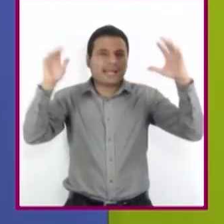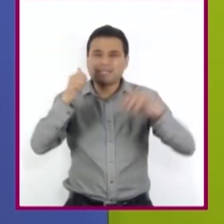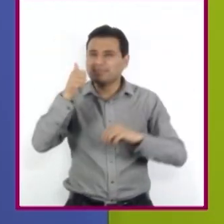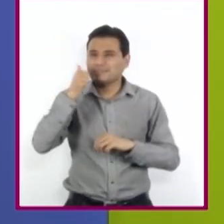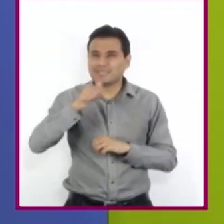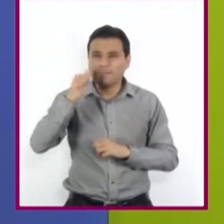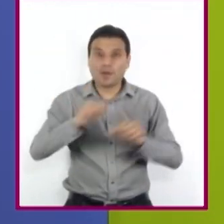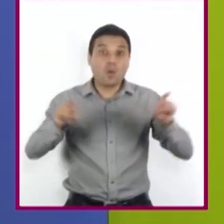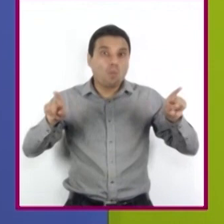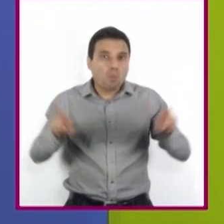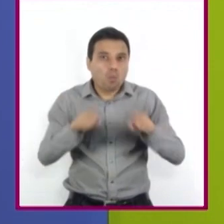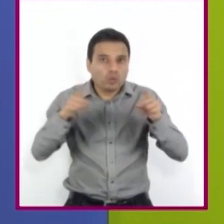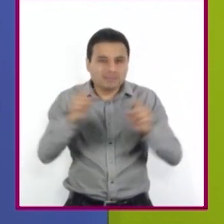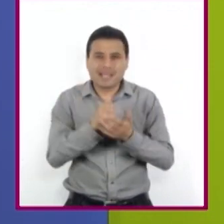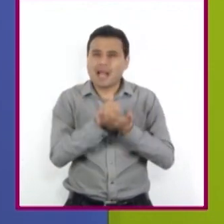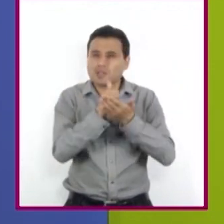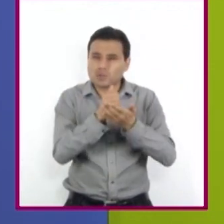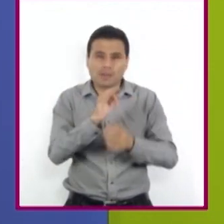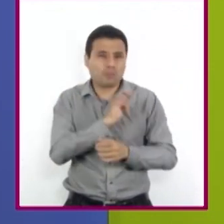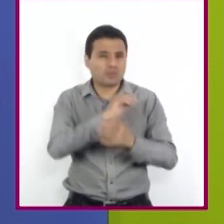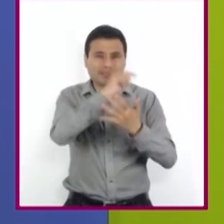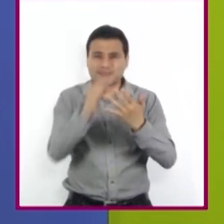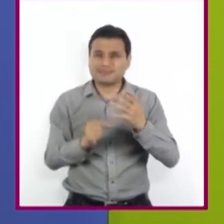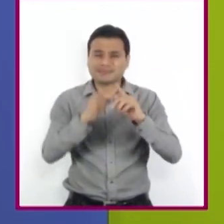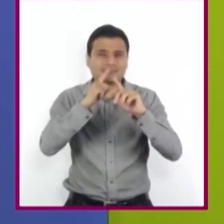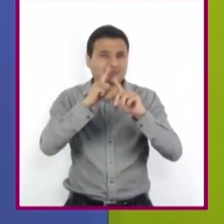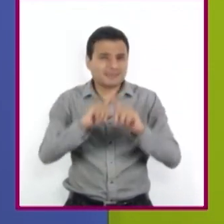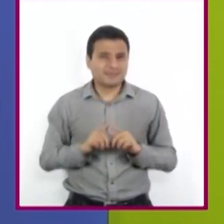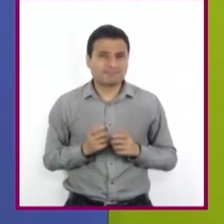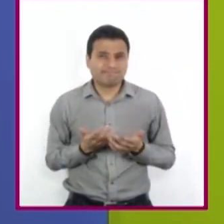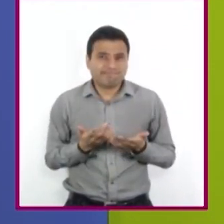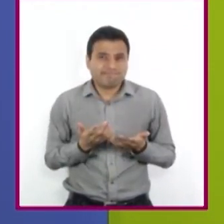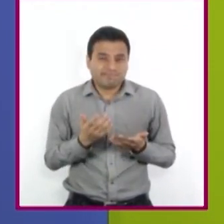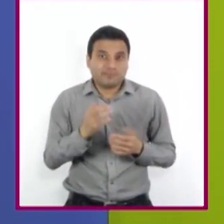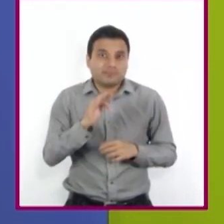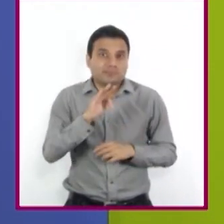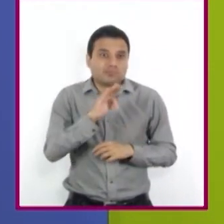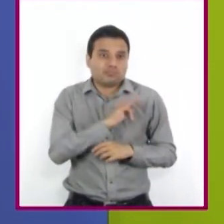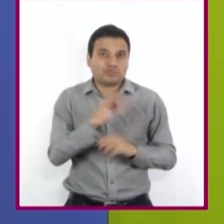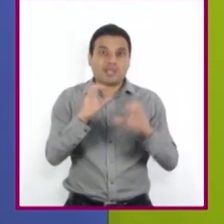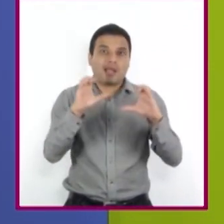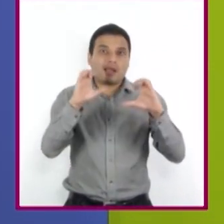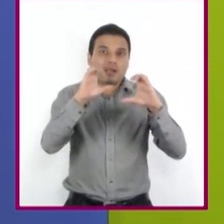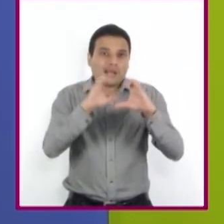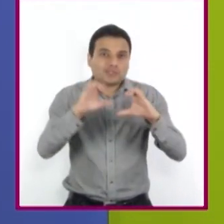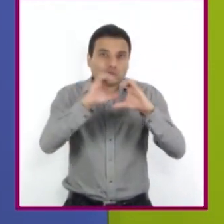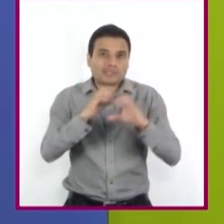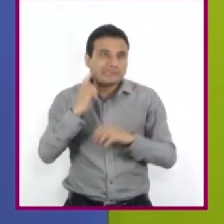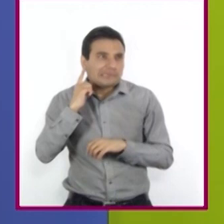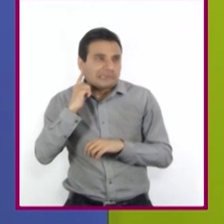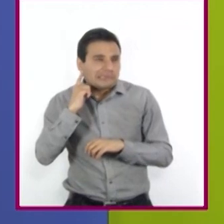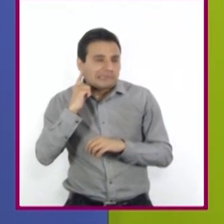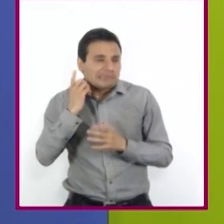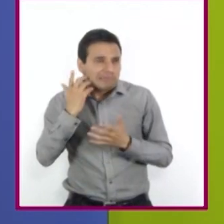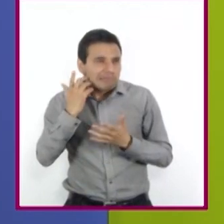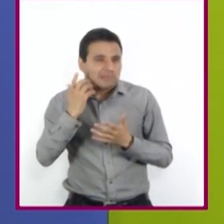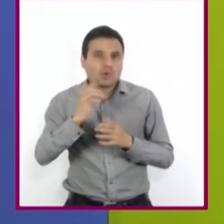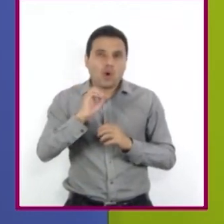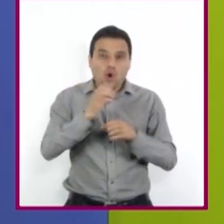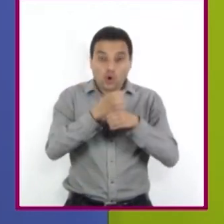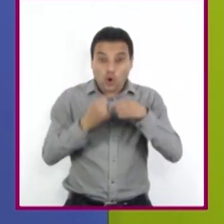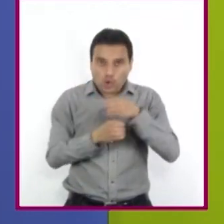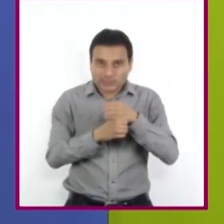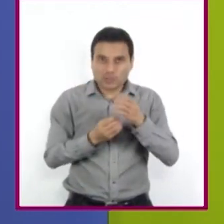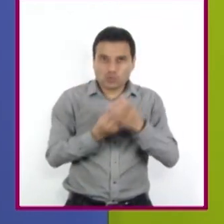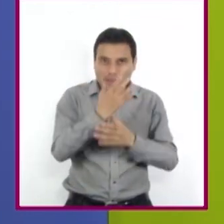da la música y que podemos usarlas también en canciones que ya existen para recrear la nuestra con objetos cotidianos